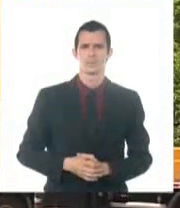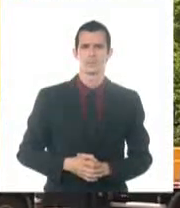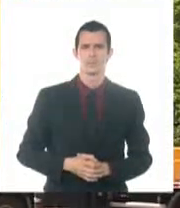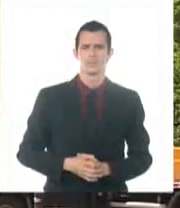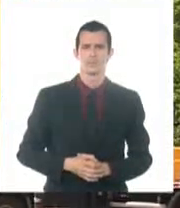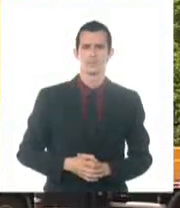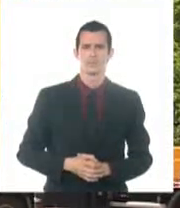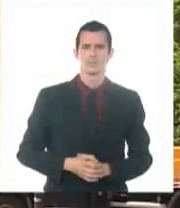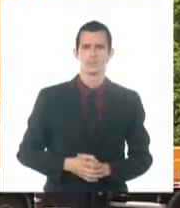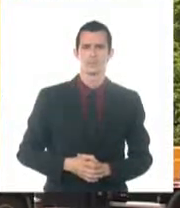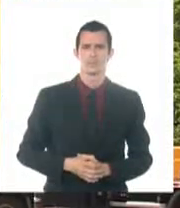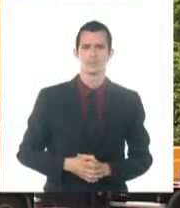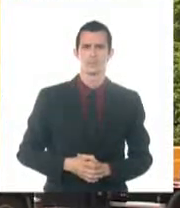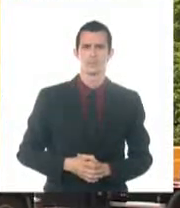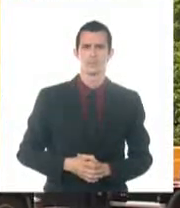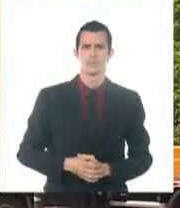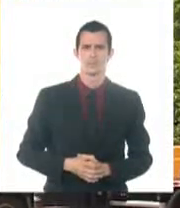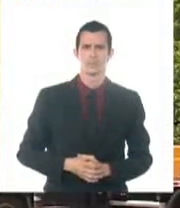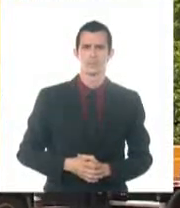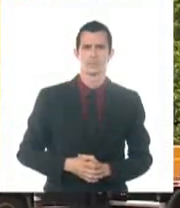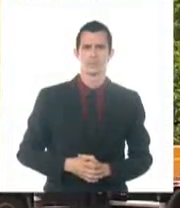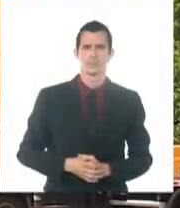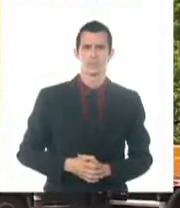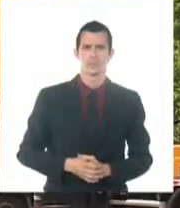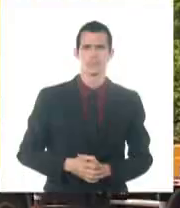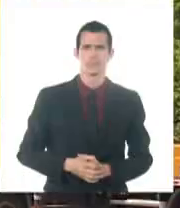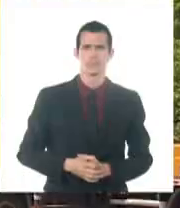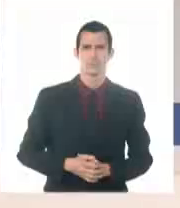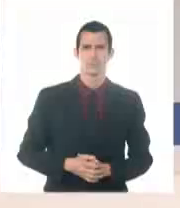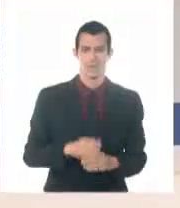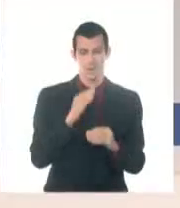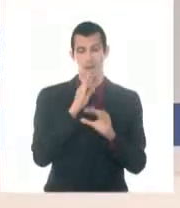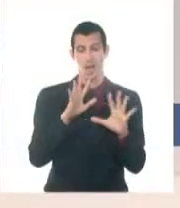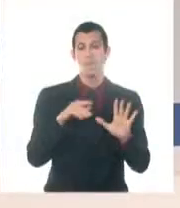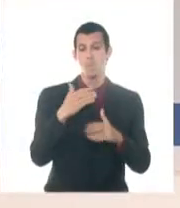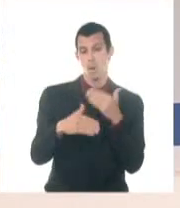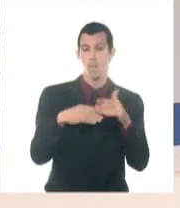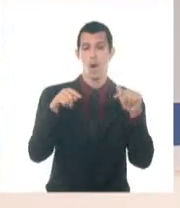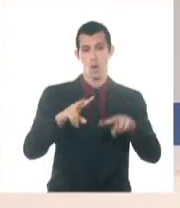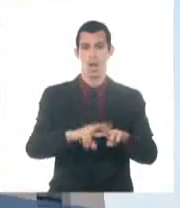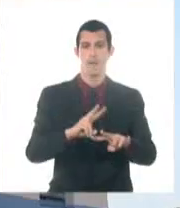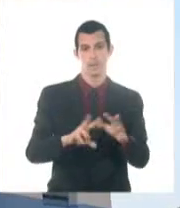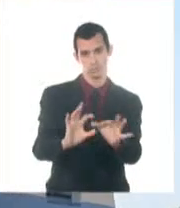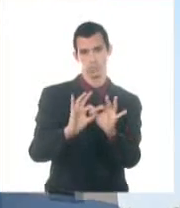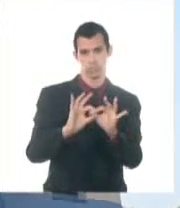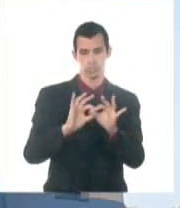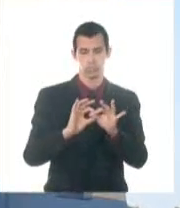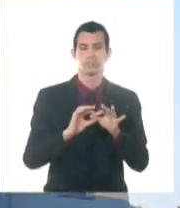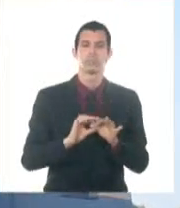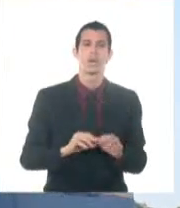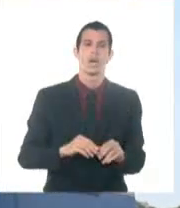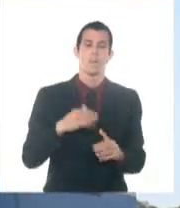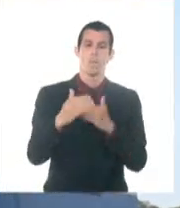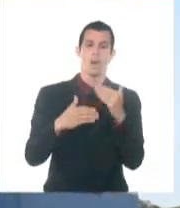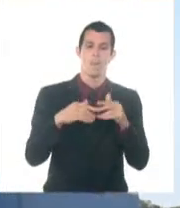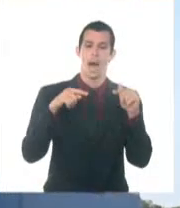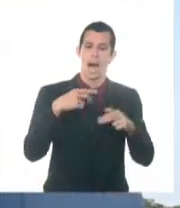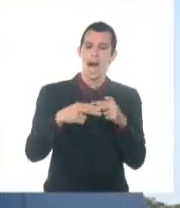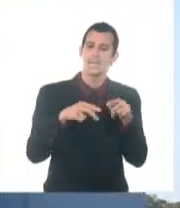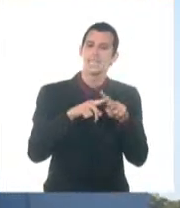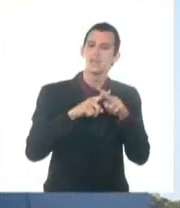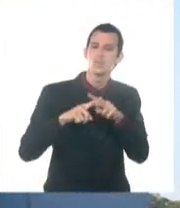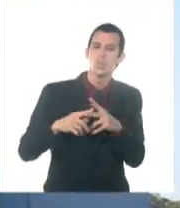Es una operación emergente, en tiempo récord, el montaje de infraestructuras eléctricas